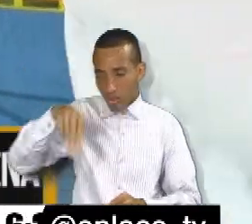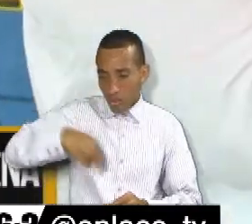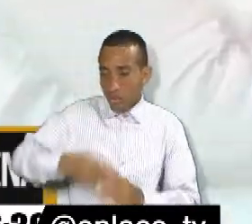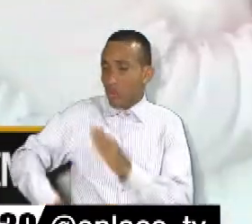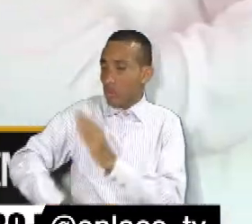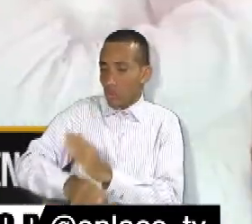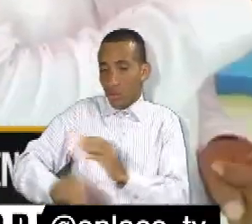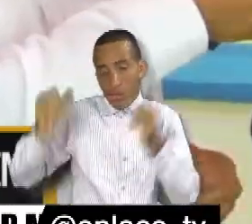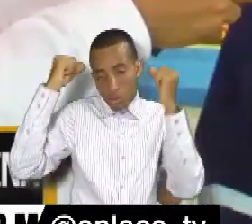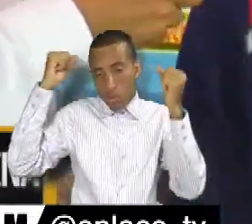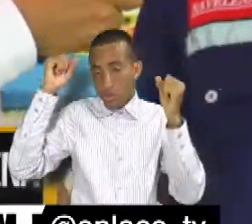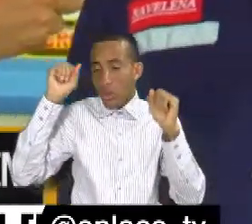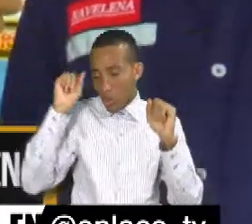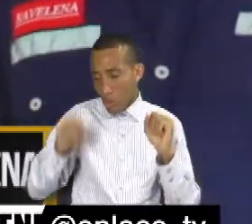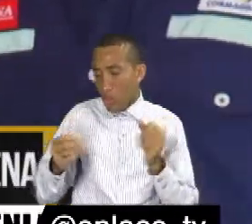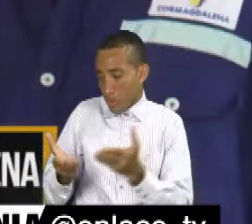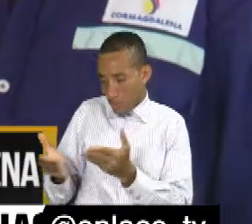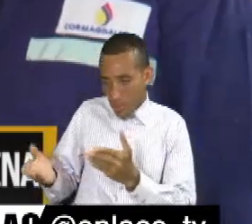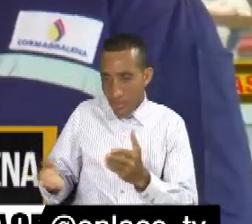acá, pero